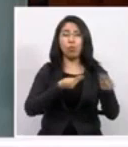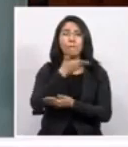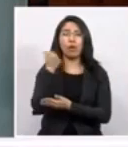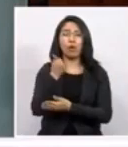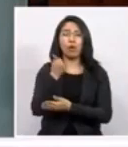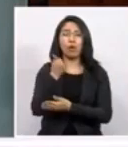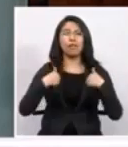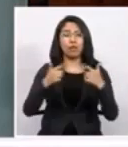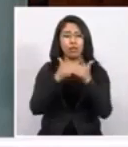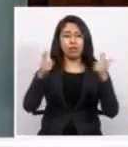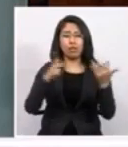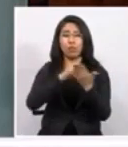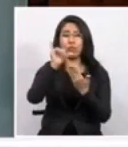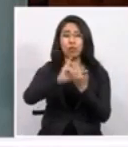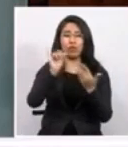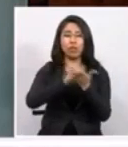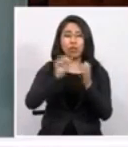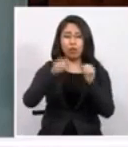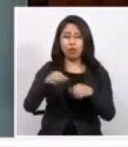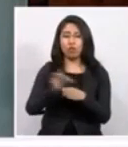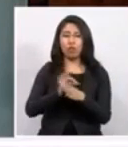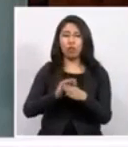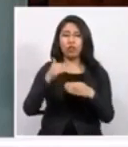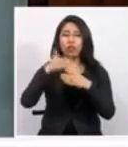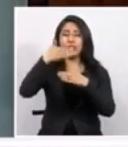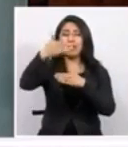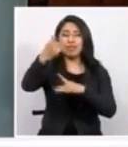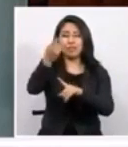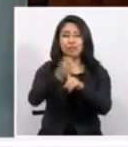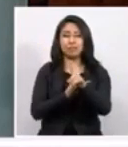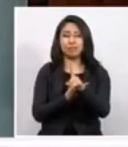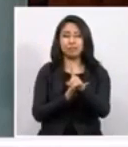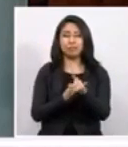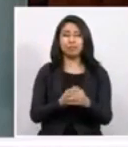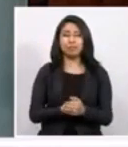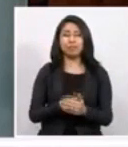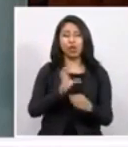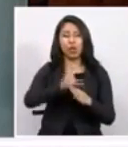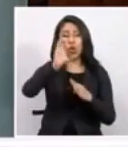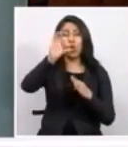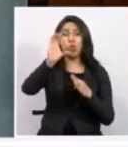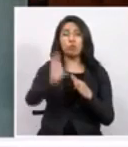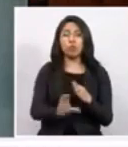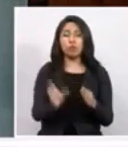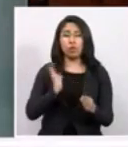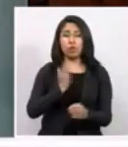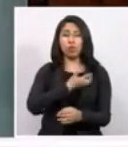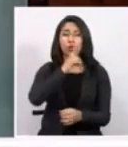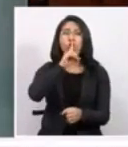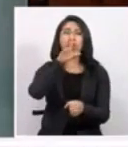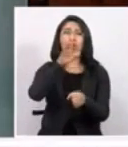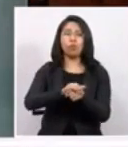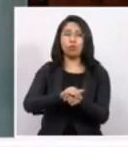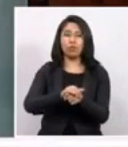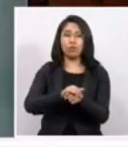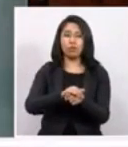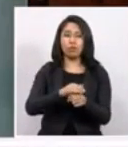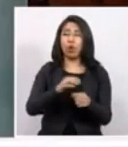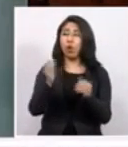que vamos a poner en marcha gradualmente en los próximos meses, cumpliendo así nuestro compromiso de campaña con el